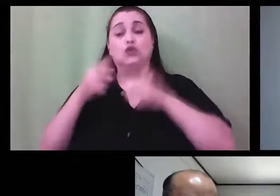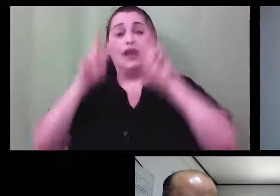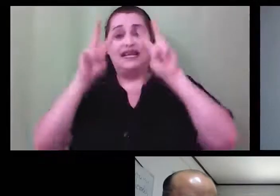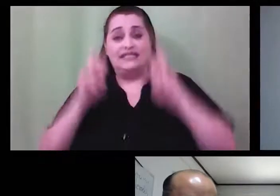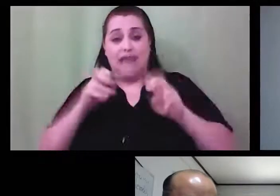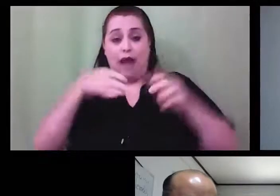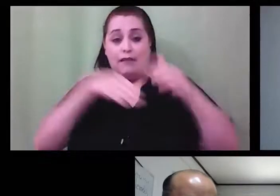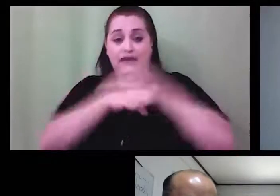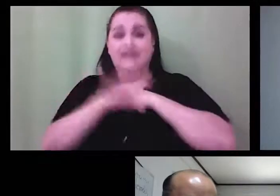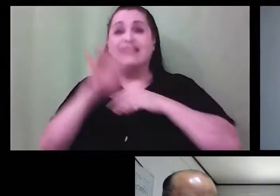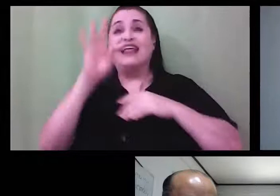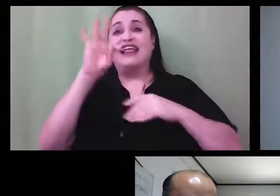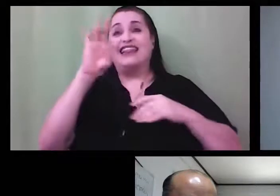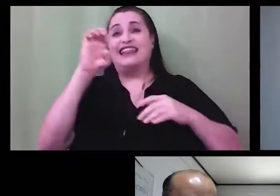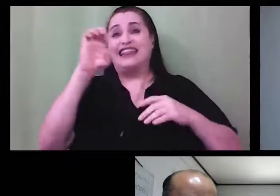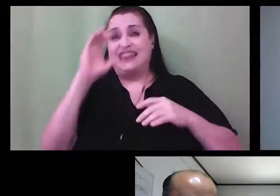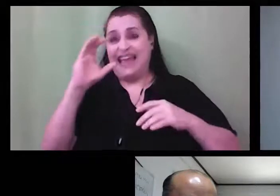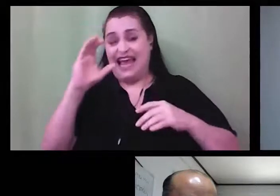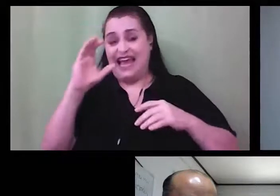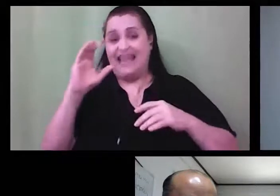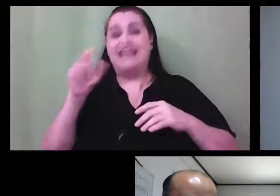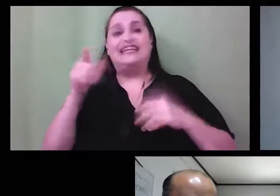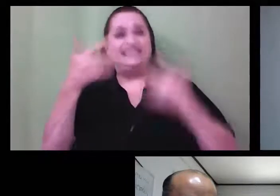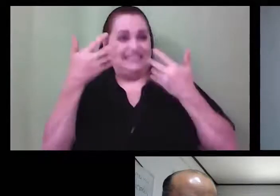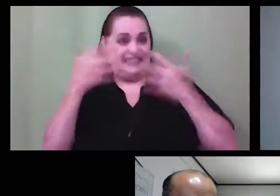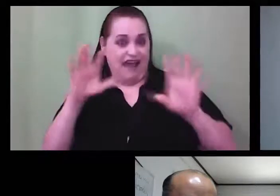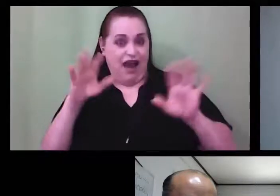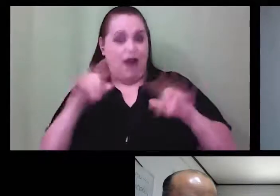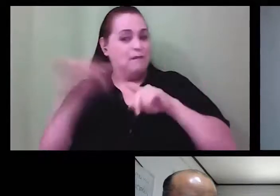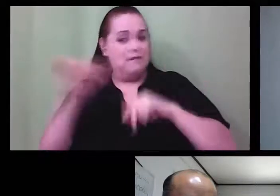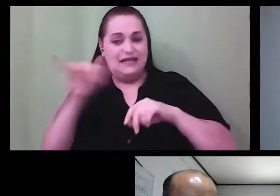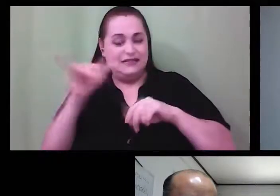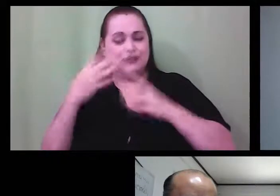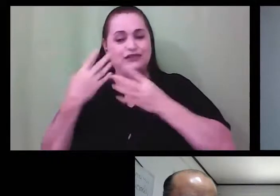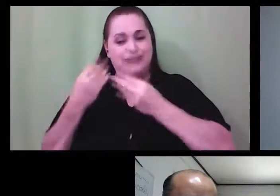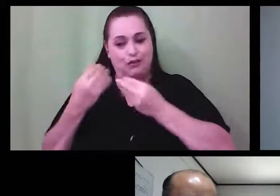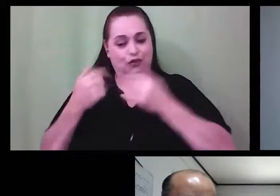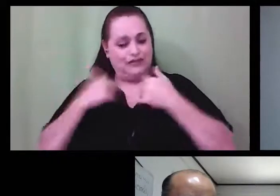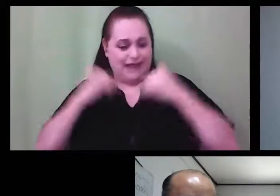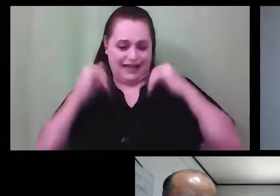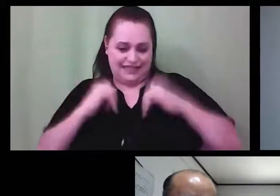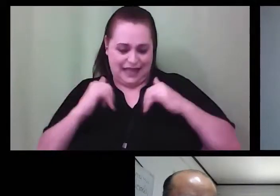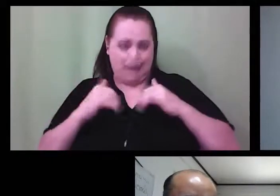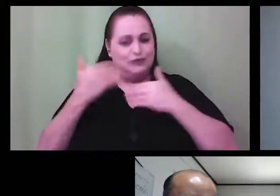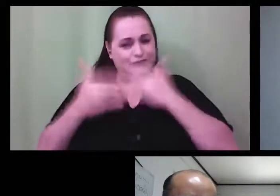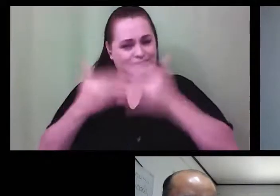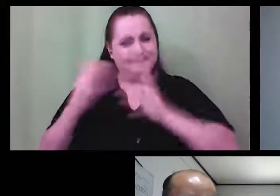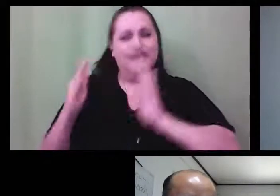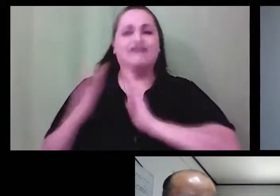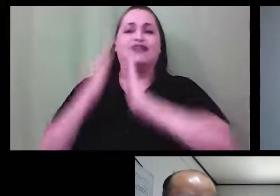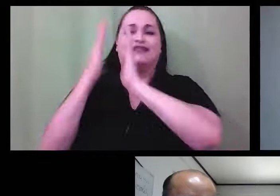ya con los mismos temores, pero aquí estamos enfrentándonos.